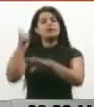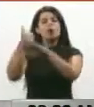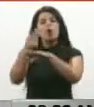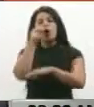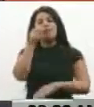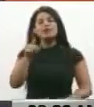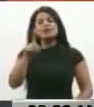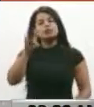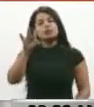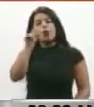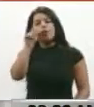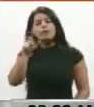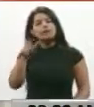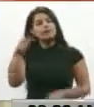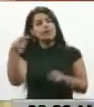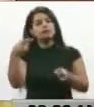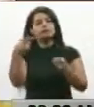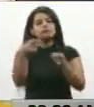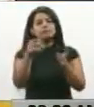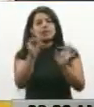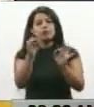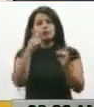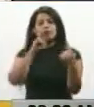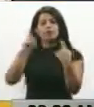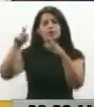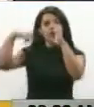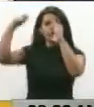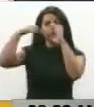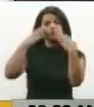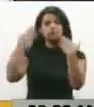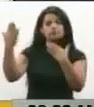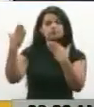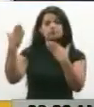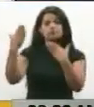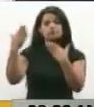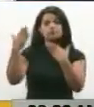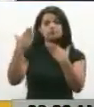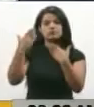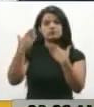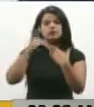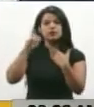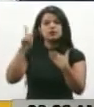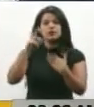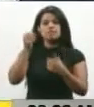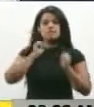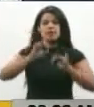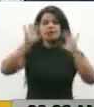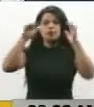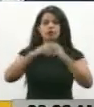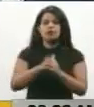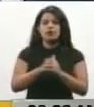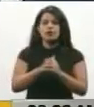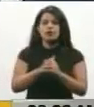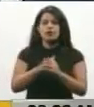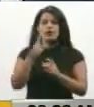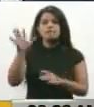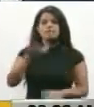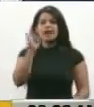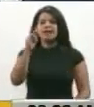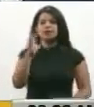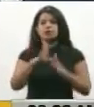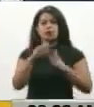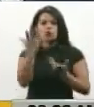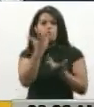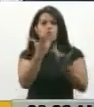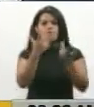se encargó de hacer, estábamos viendo las imágenes, de unas proyecciones audiovisuales maravillosas, y toda la parte coreográfica y el